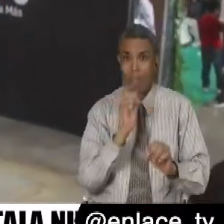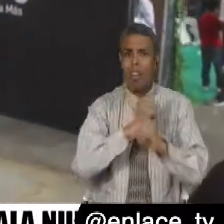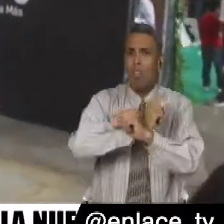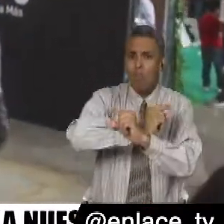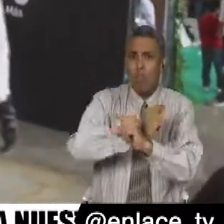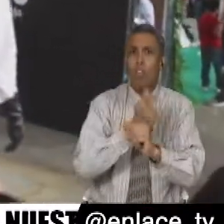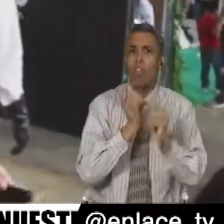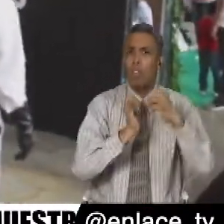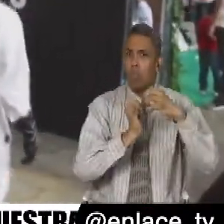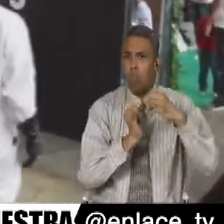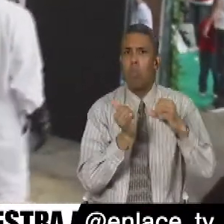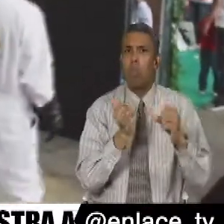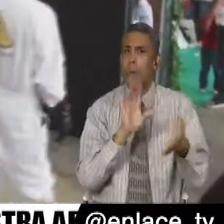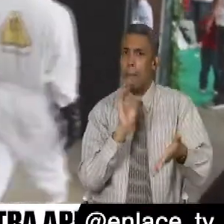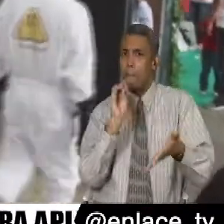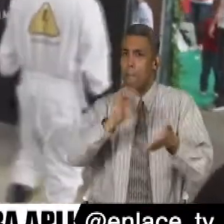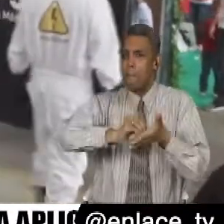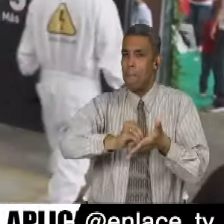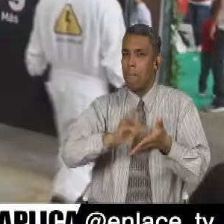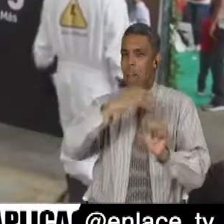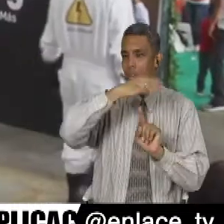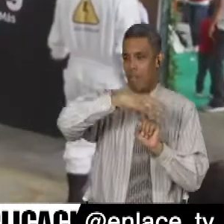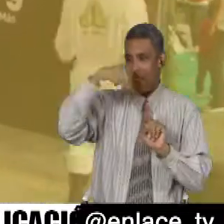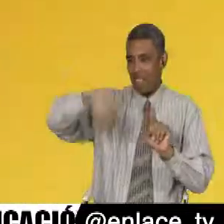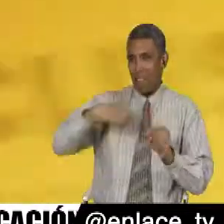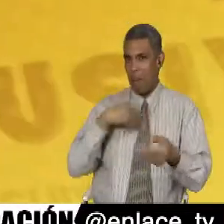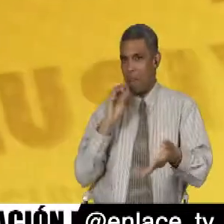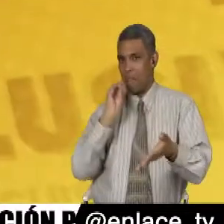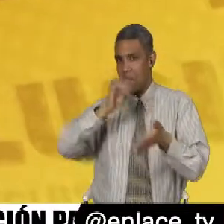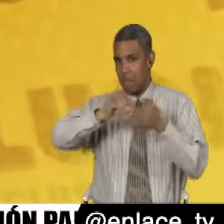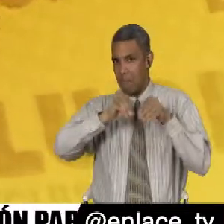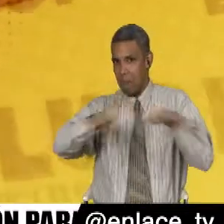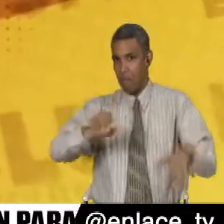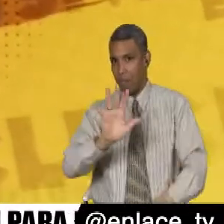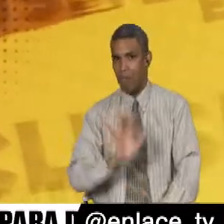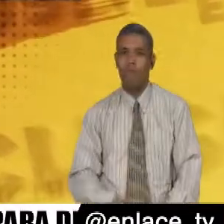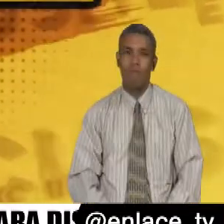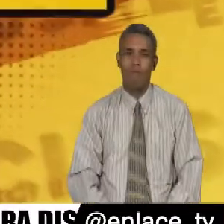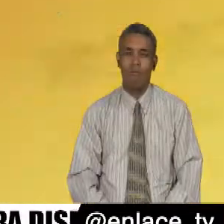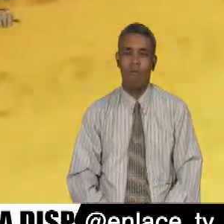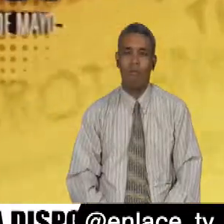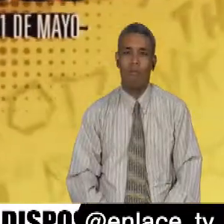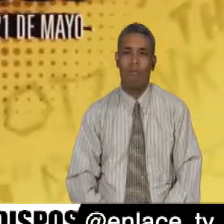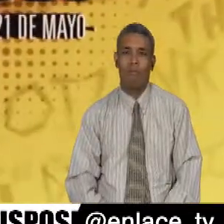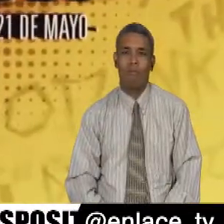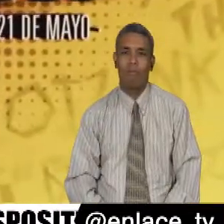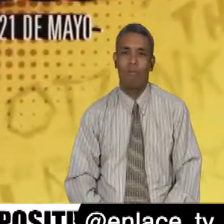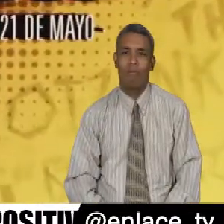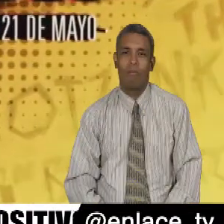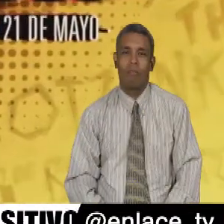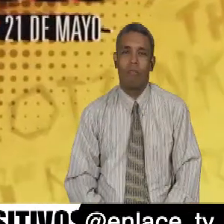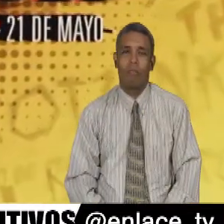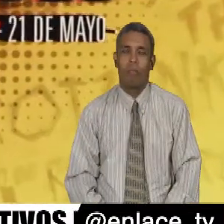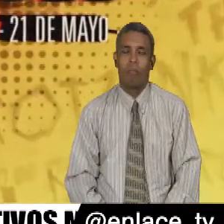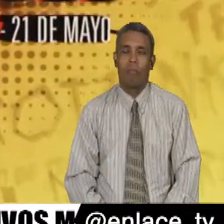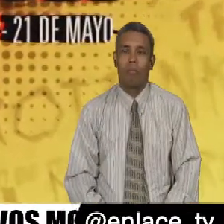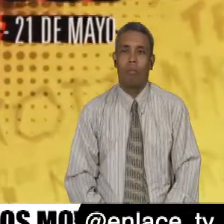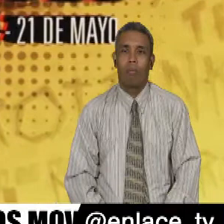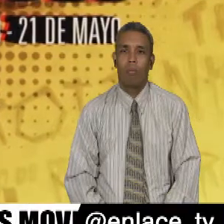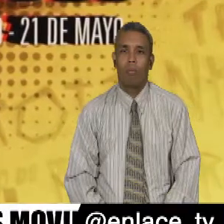transmitiendo detalles de la cómico en colombia buenas noches los informes de la comic-con colombia llegan